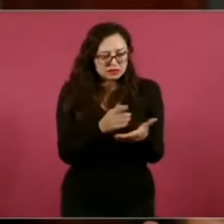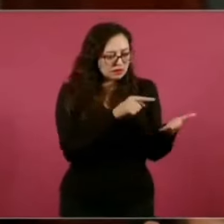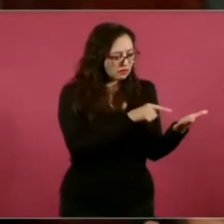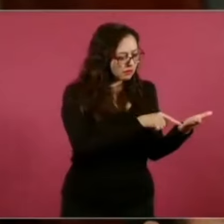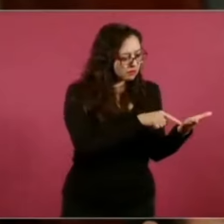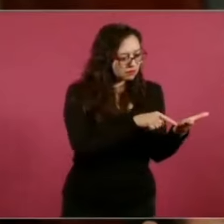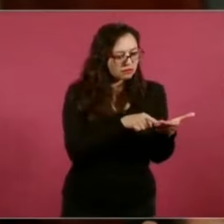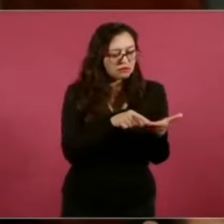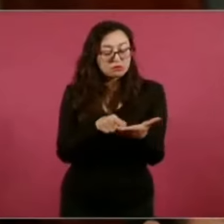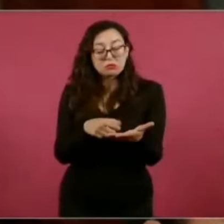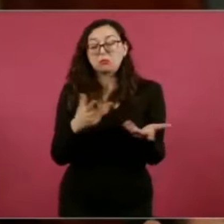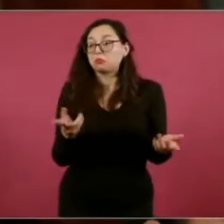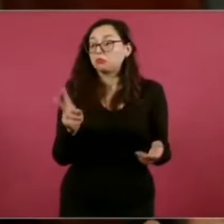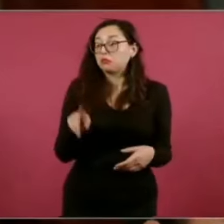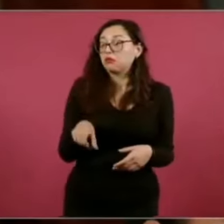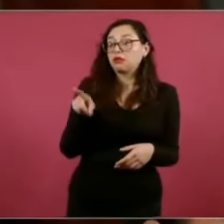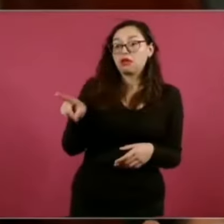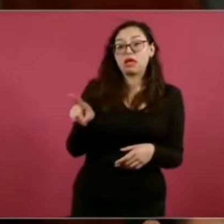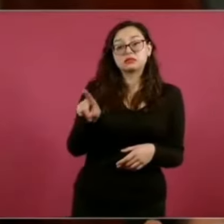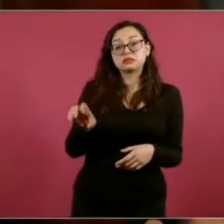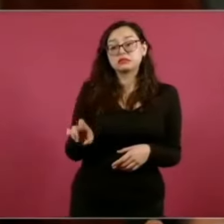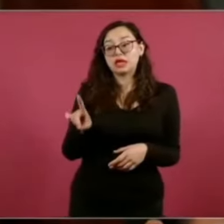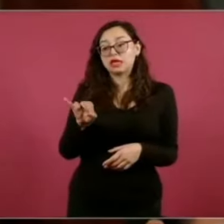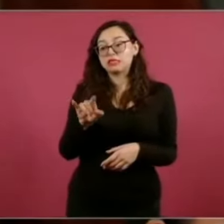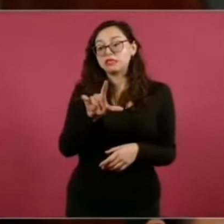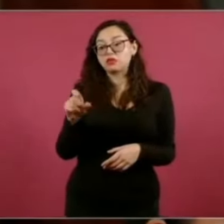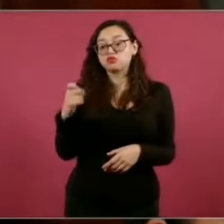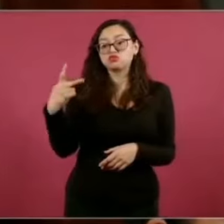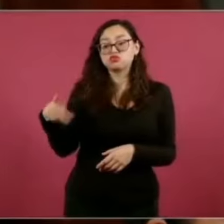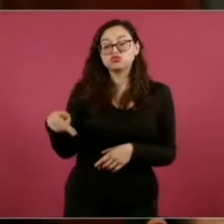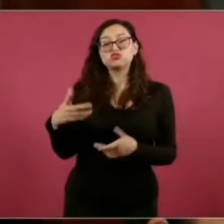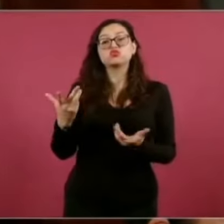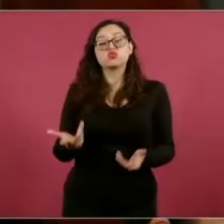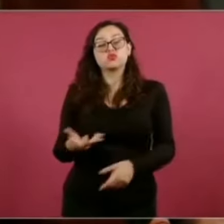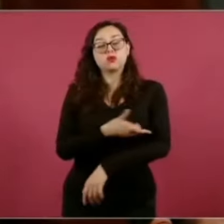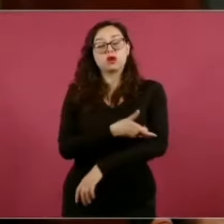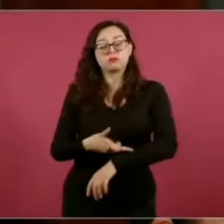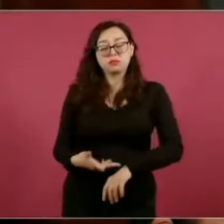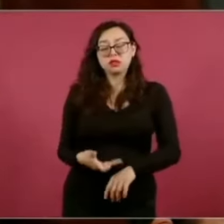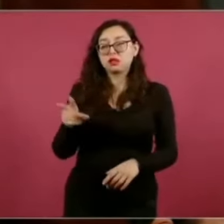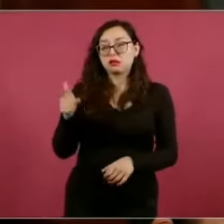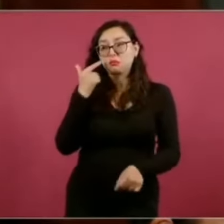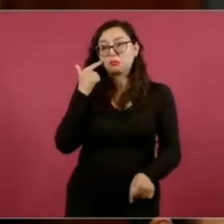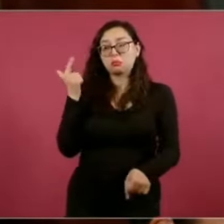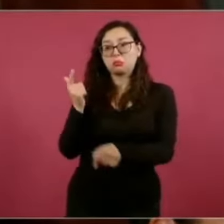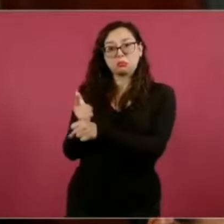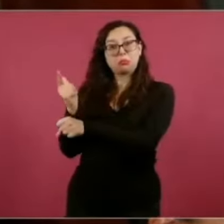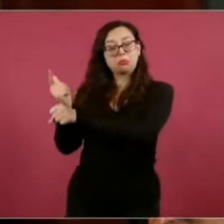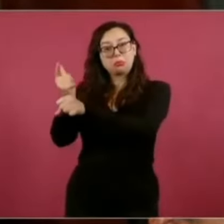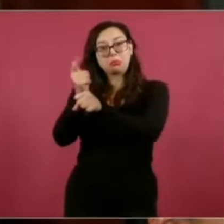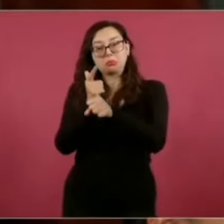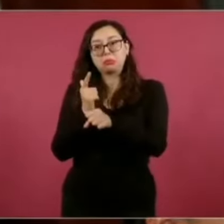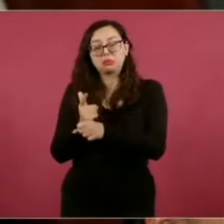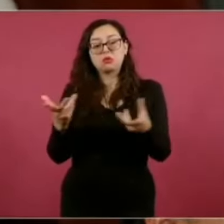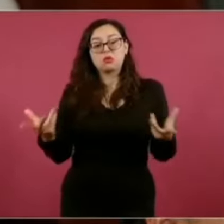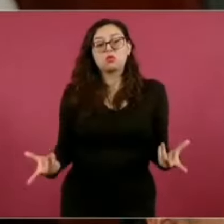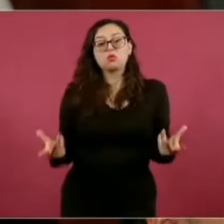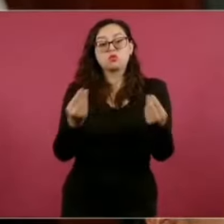tuvo esta información. Primero fue pinchando los teléfonos del cártel de los Amezcua Contreras, y